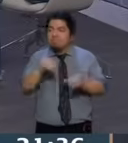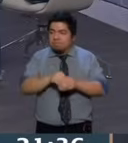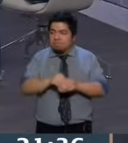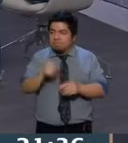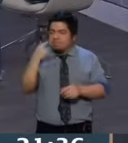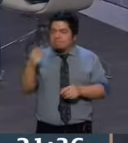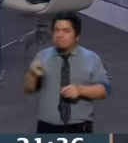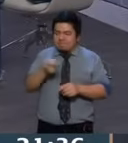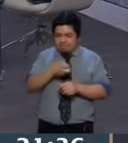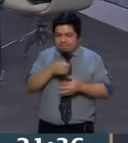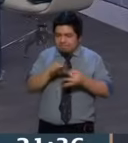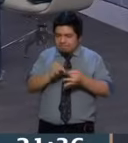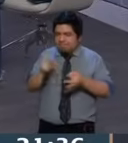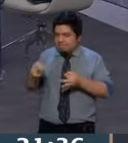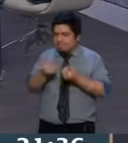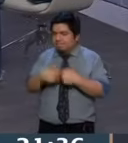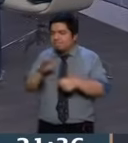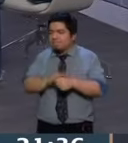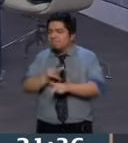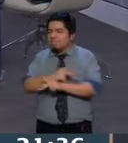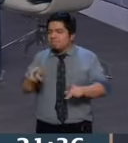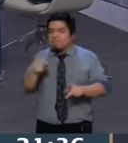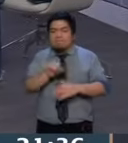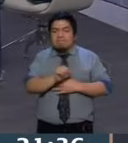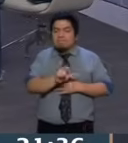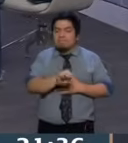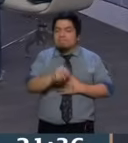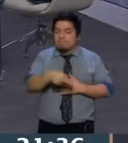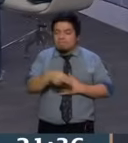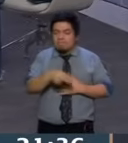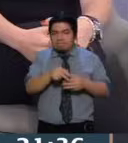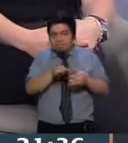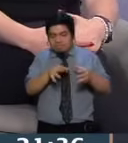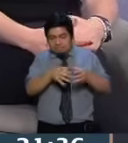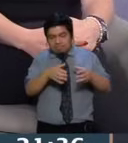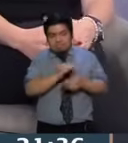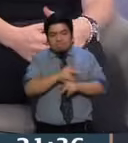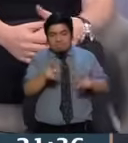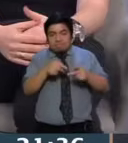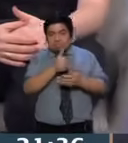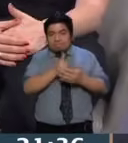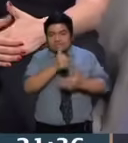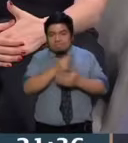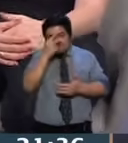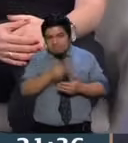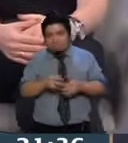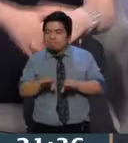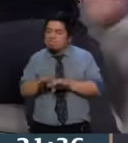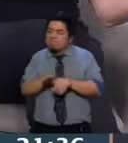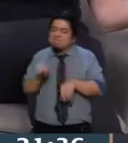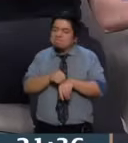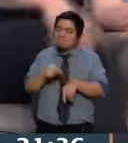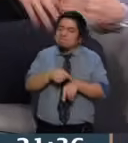que estás hablando de eso y que la pregunta era sobre el sistema público de cuidados, ¿qué es lo que plantea Salomón Chertorivsky del sistema público de cuidados para la Ciudad de México? Salomón plantea que más